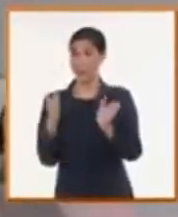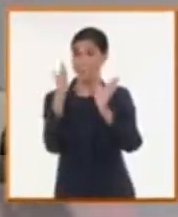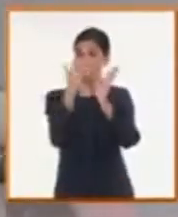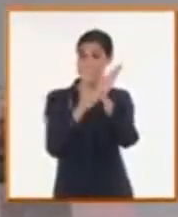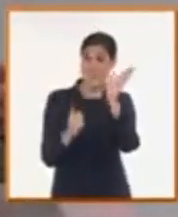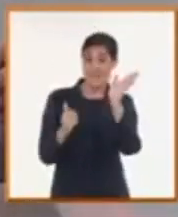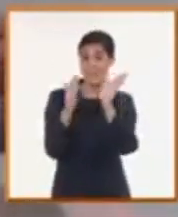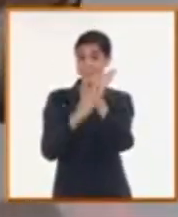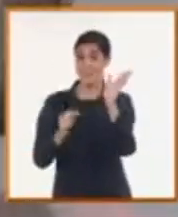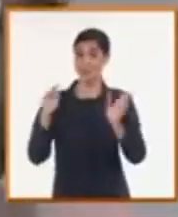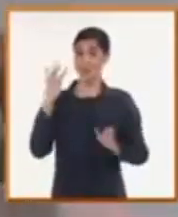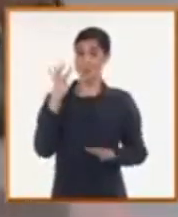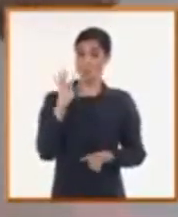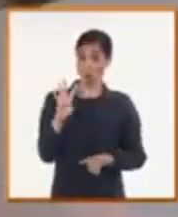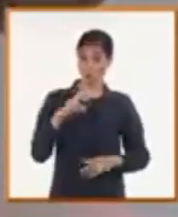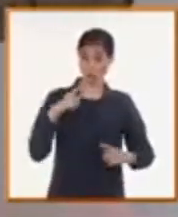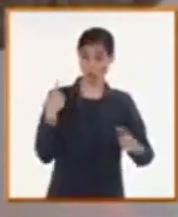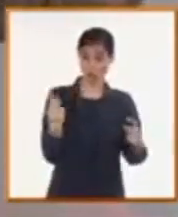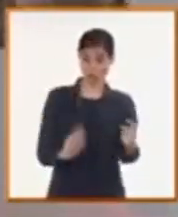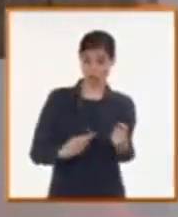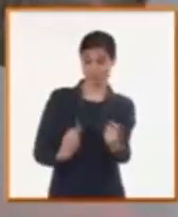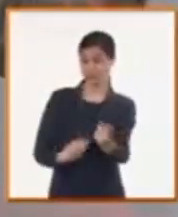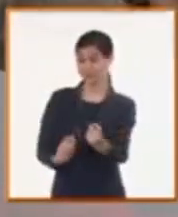porque estaban combatiendo. Por eso decía. Y estaban